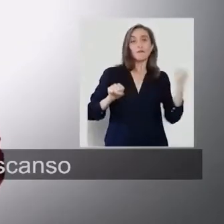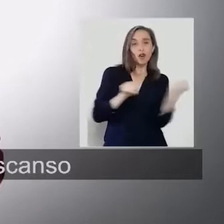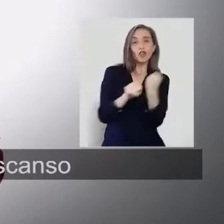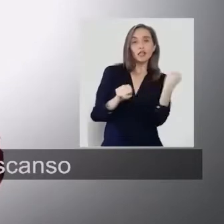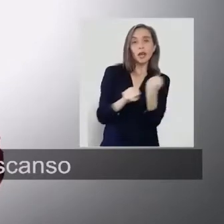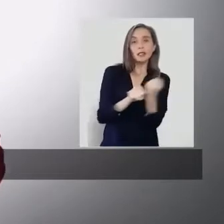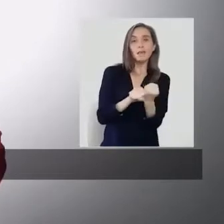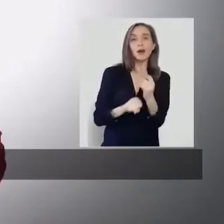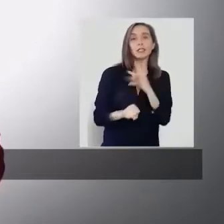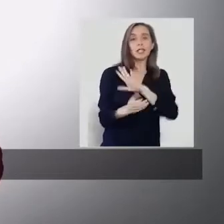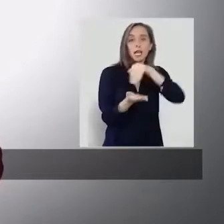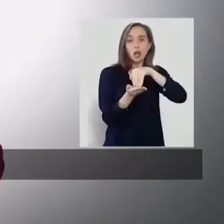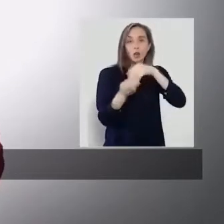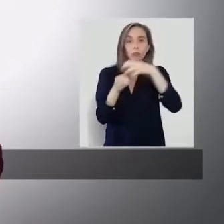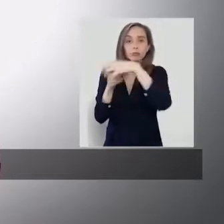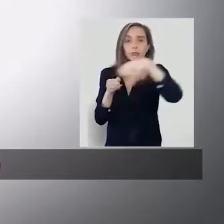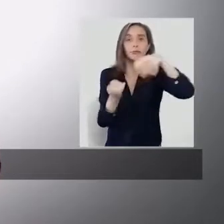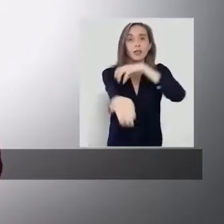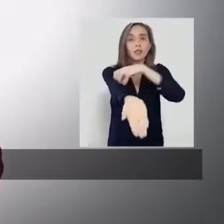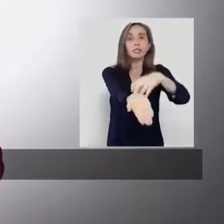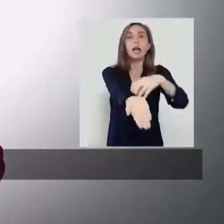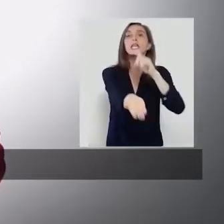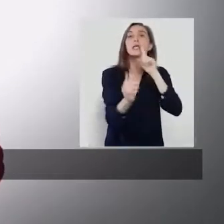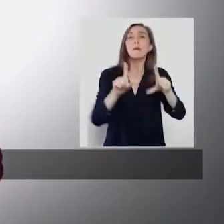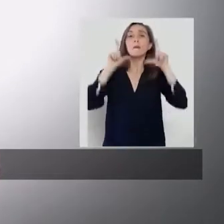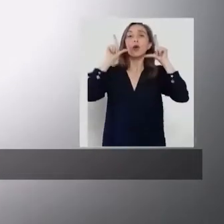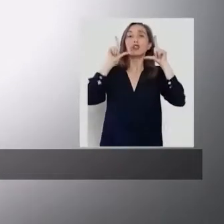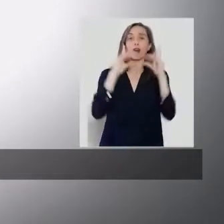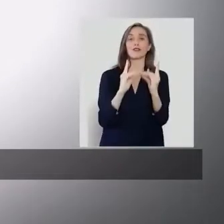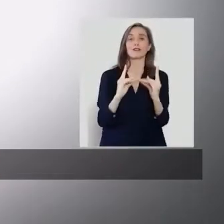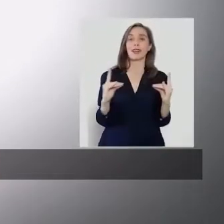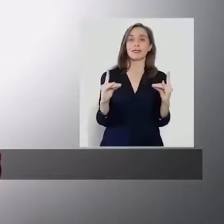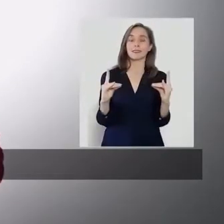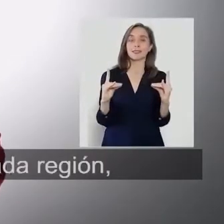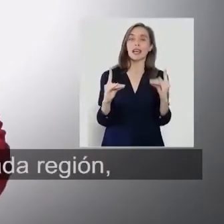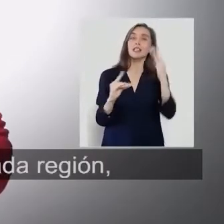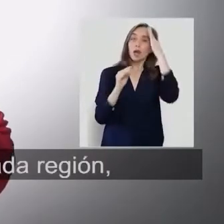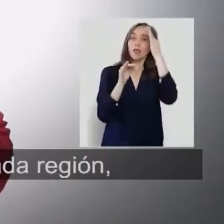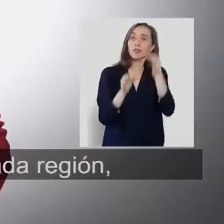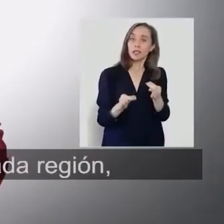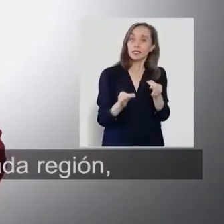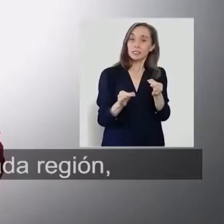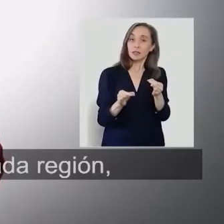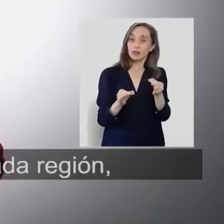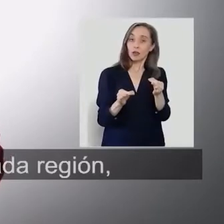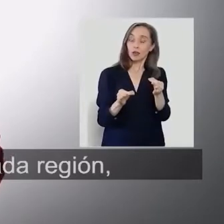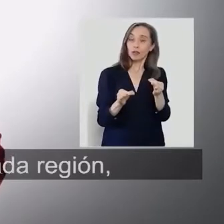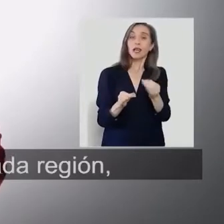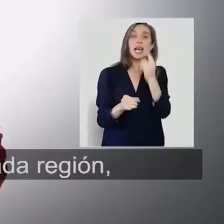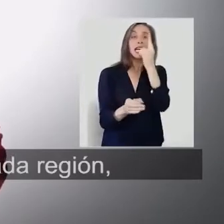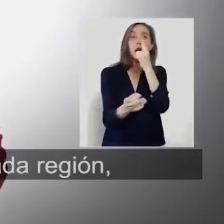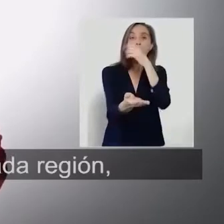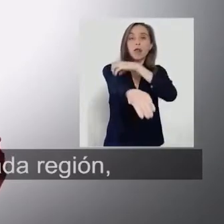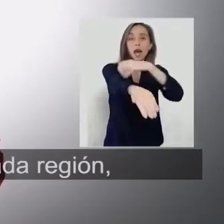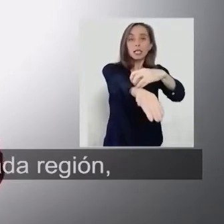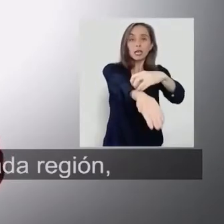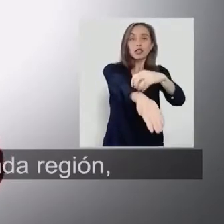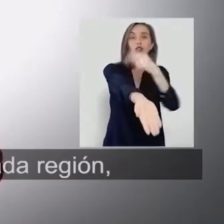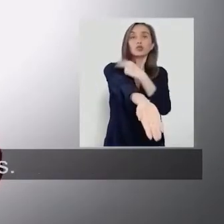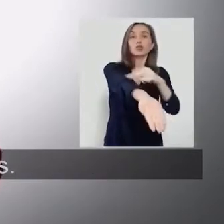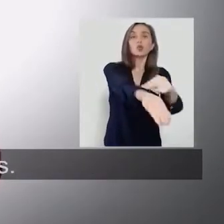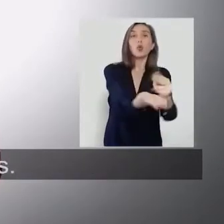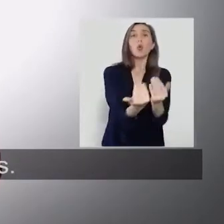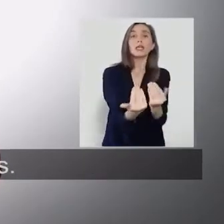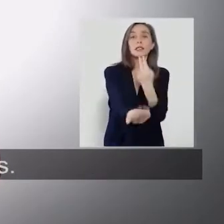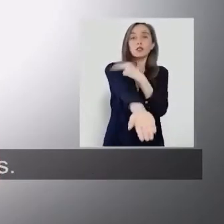trabajaré sin descanso por un Chile descentralizado con Aysén de protagonista. Para que las decisiones sean tomadas en cada